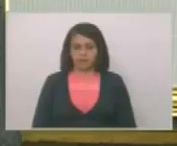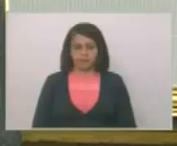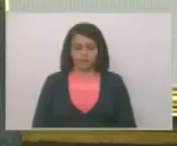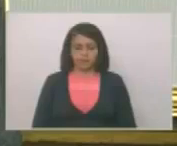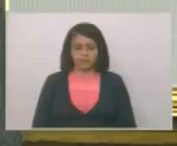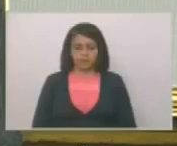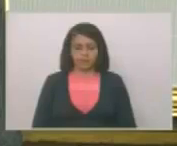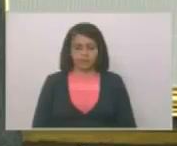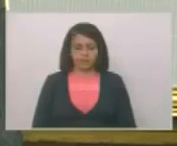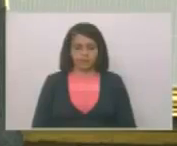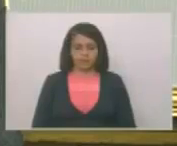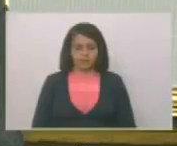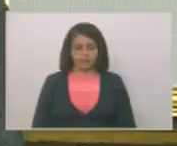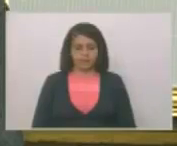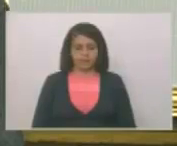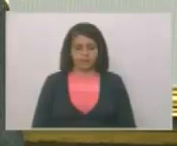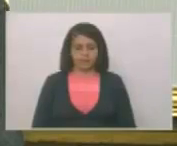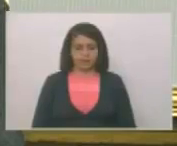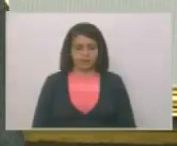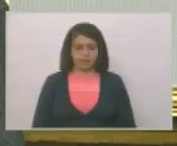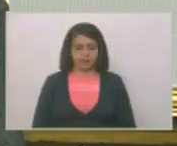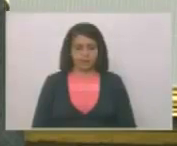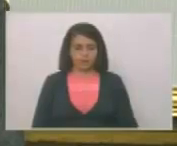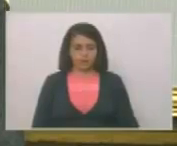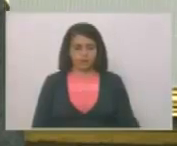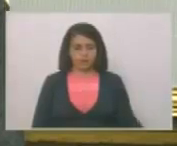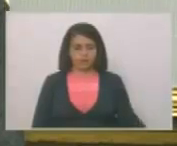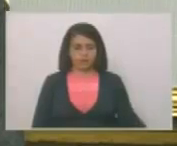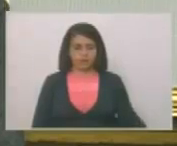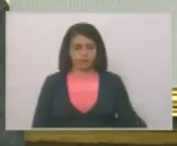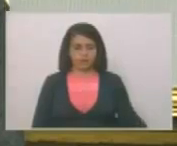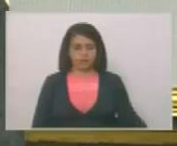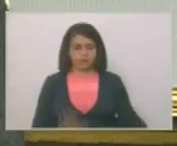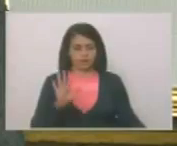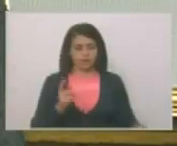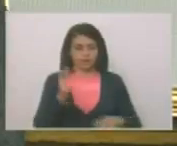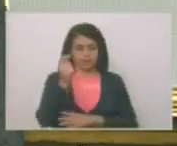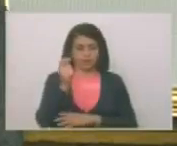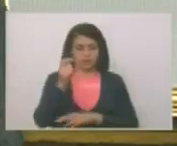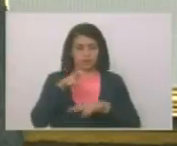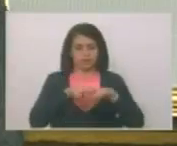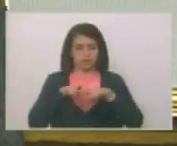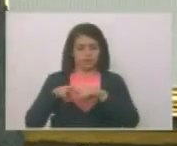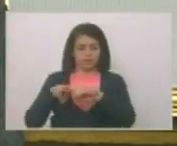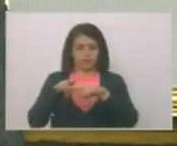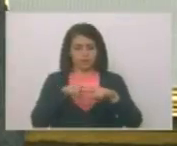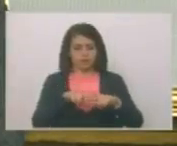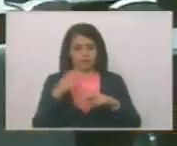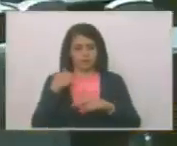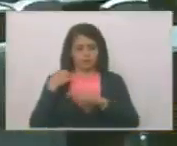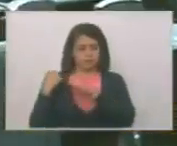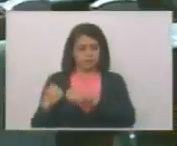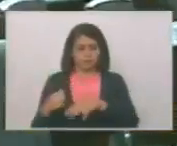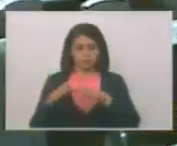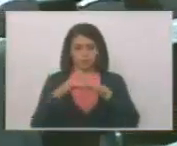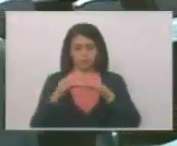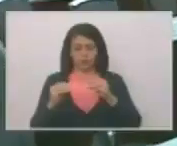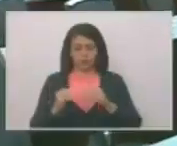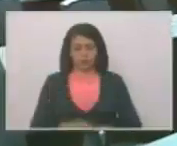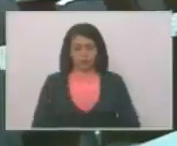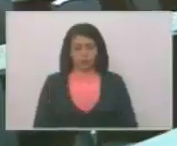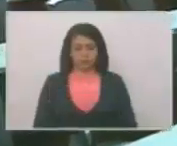Vamos a esperar un minuto, su secretaria, para que los diputados puedan sentarse, dejar las carteras, dejar los maletines,